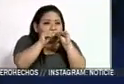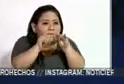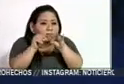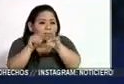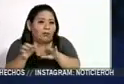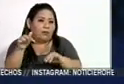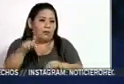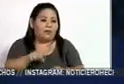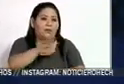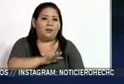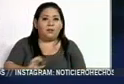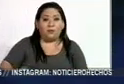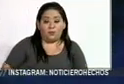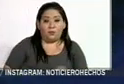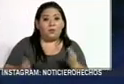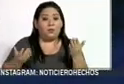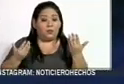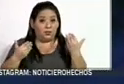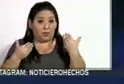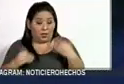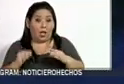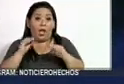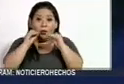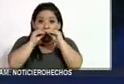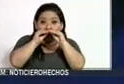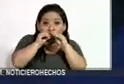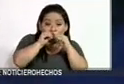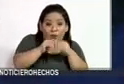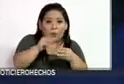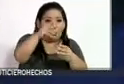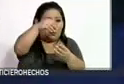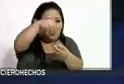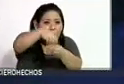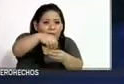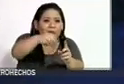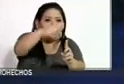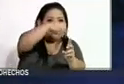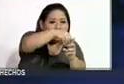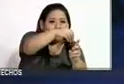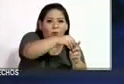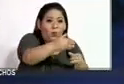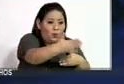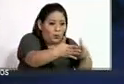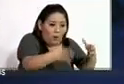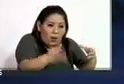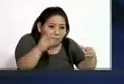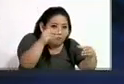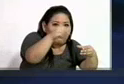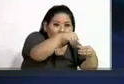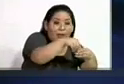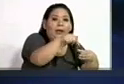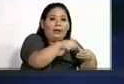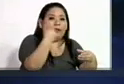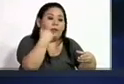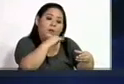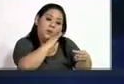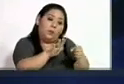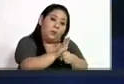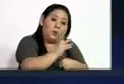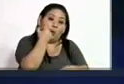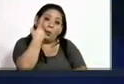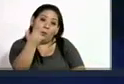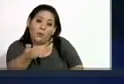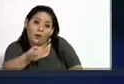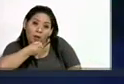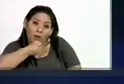la población. Ha de estar retenido en sumas de adivinamiento y en sumas de cuarentena, según lo que nosotros hemos visto a través de los